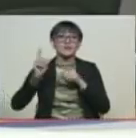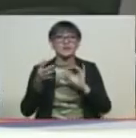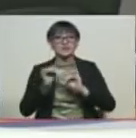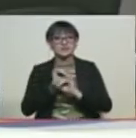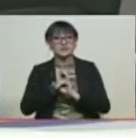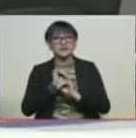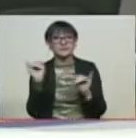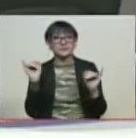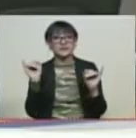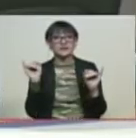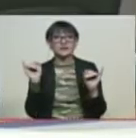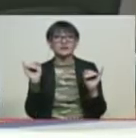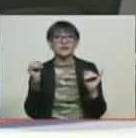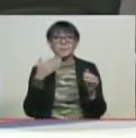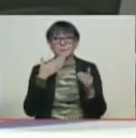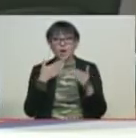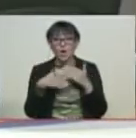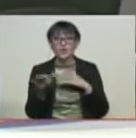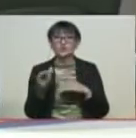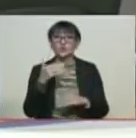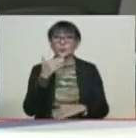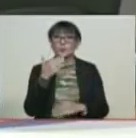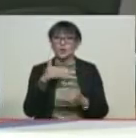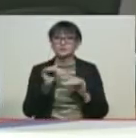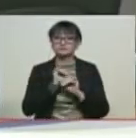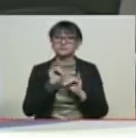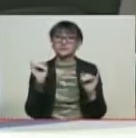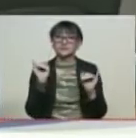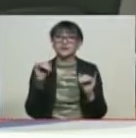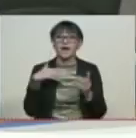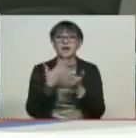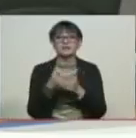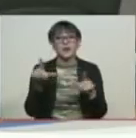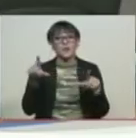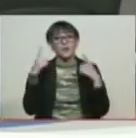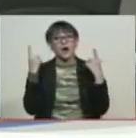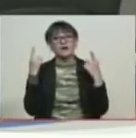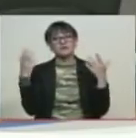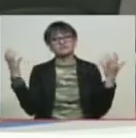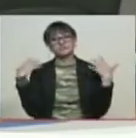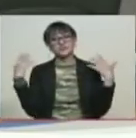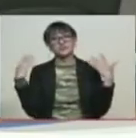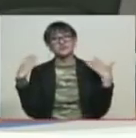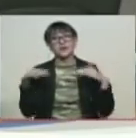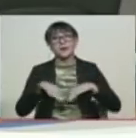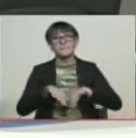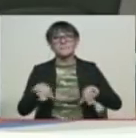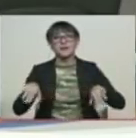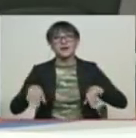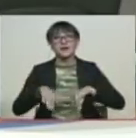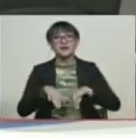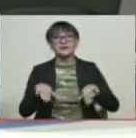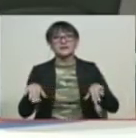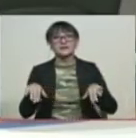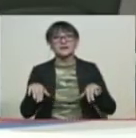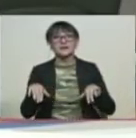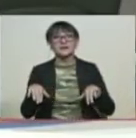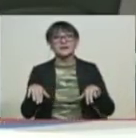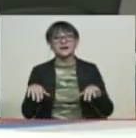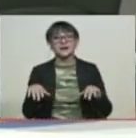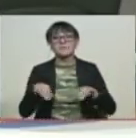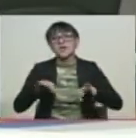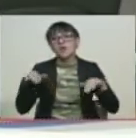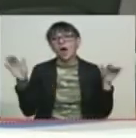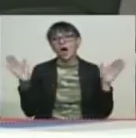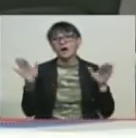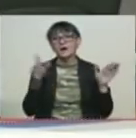concluir pronto y llega a La Guaira, se echa su chapuzón de playa en Playa Los